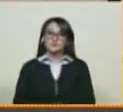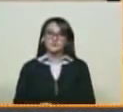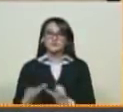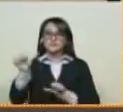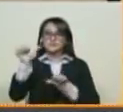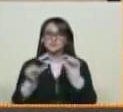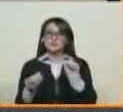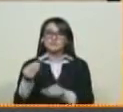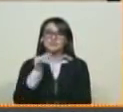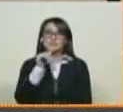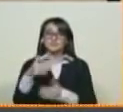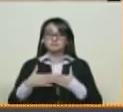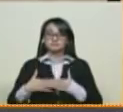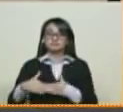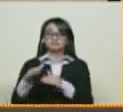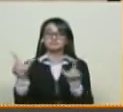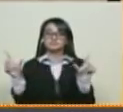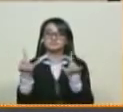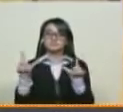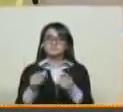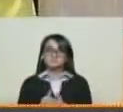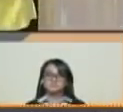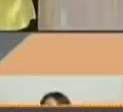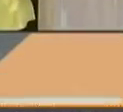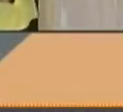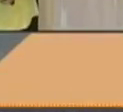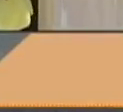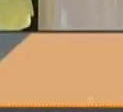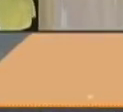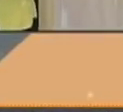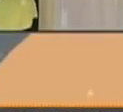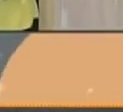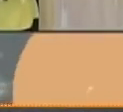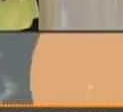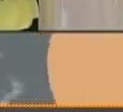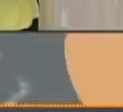detalles en próximas emisiones. Por los momentos, retornamos nuevamente al contacto a los estudios. Adelante.